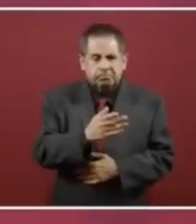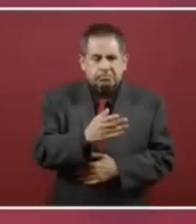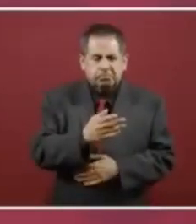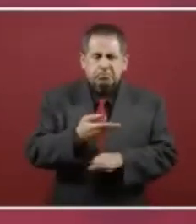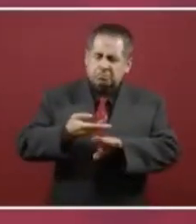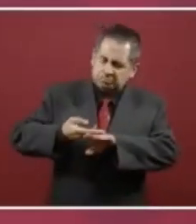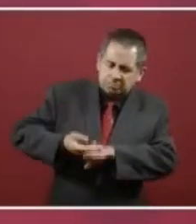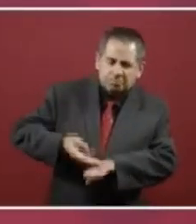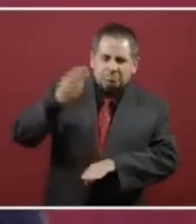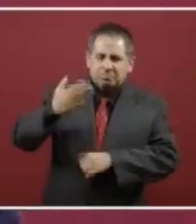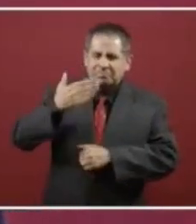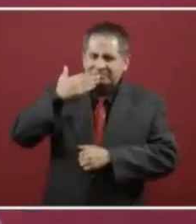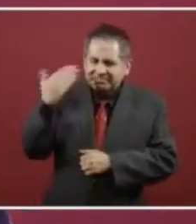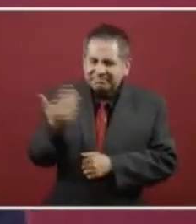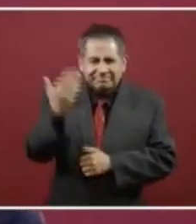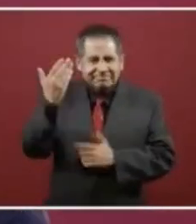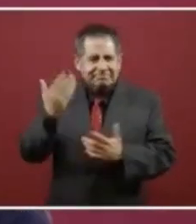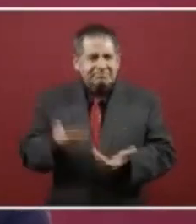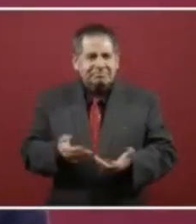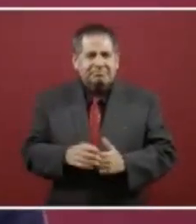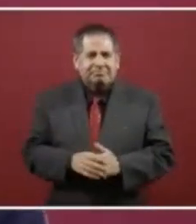bien.